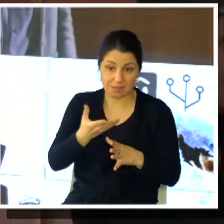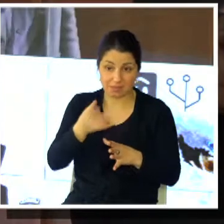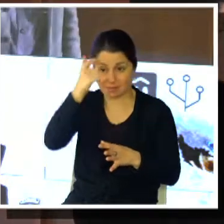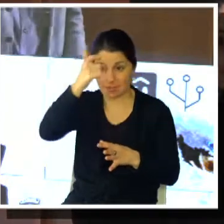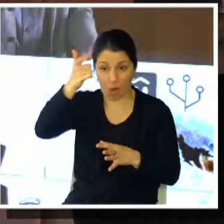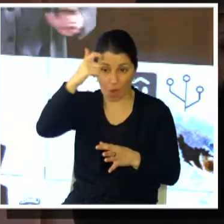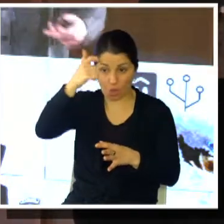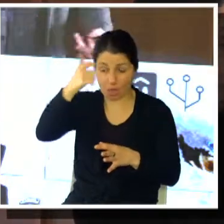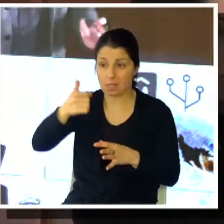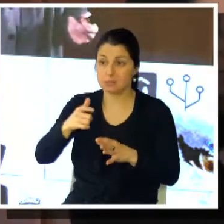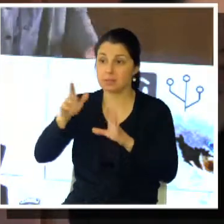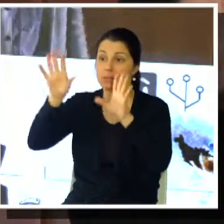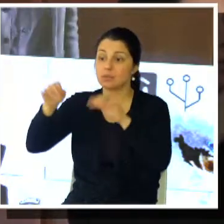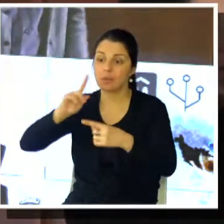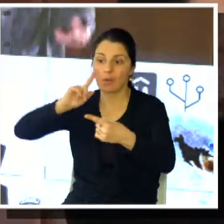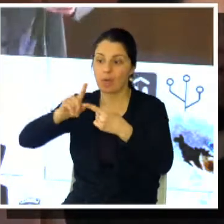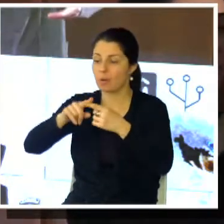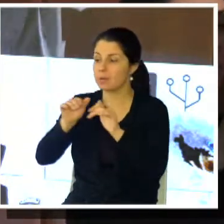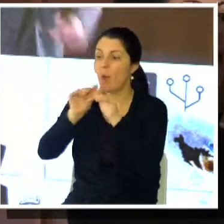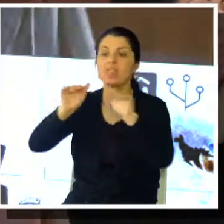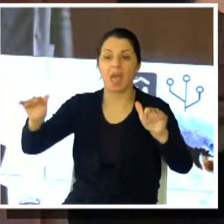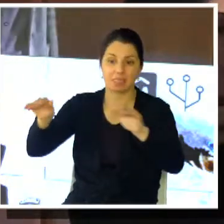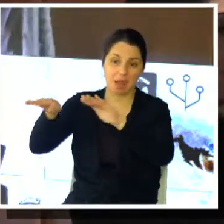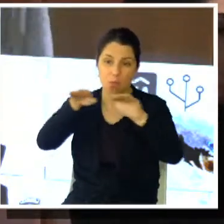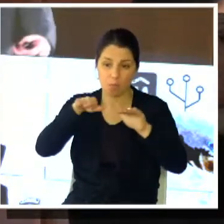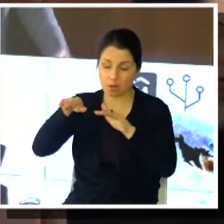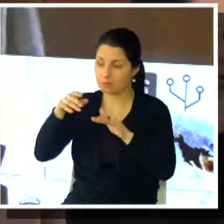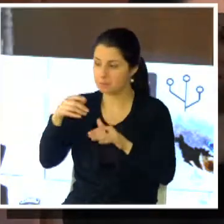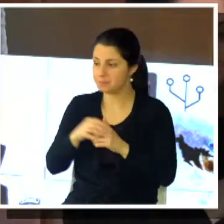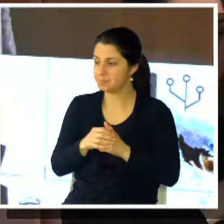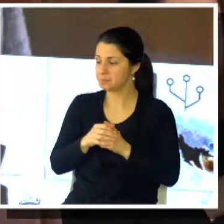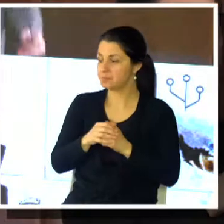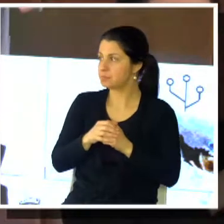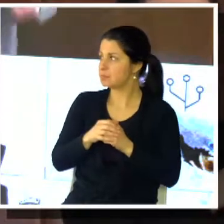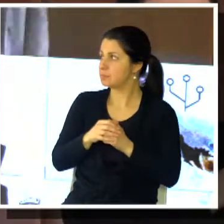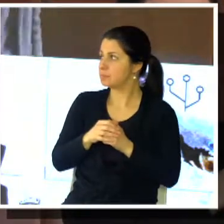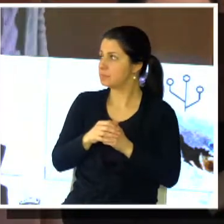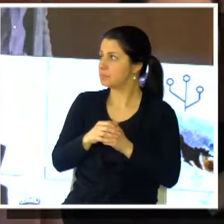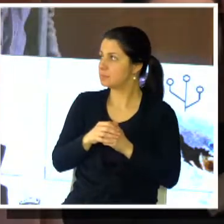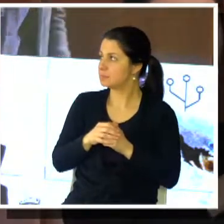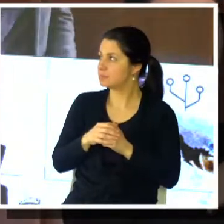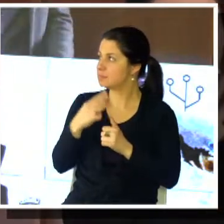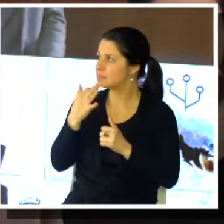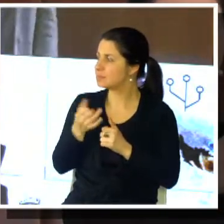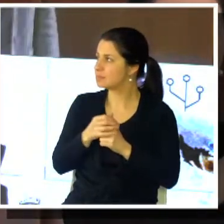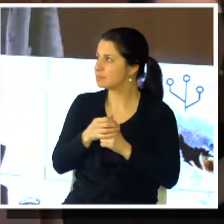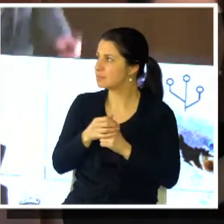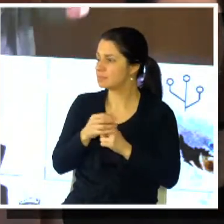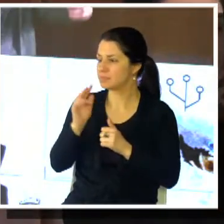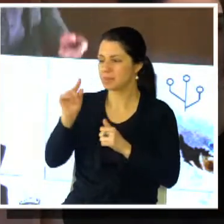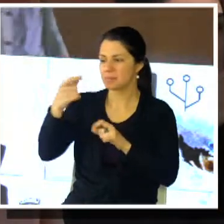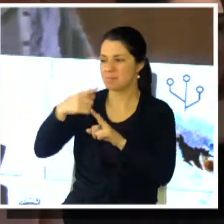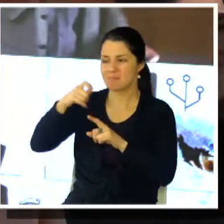tecnologías y todas apuntan a ser un estándar, ¿no? Por eso todas quieren pasarse hacia la primera columna, ¿verdad? Telensa, por ejemplo, lo ha logrado hace un par de